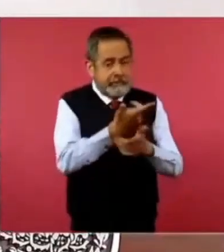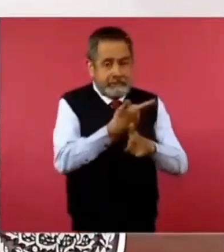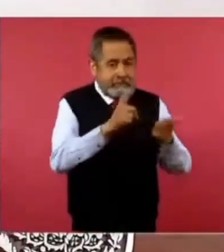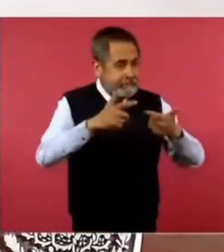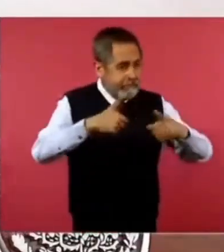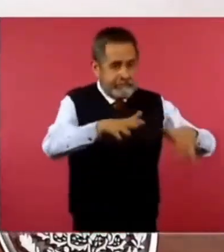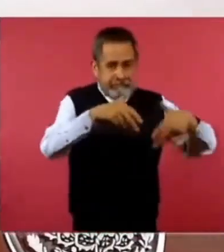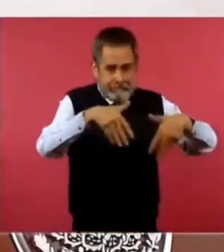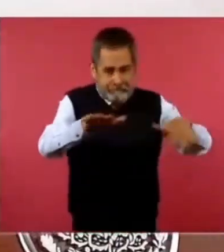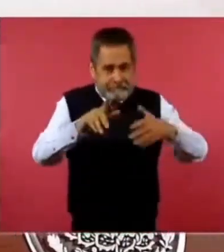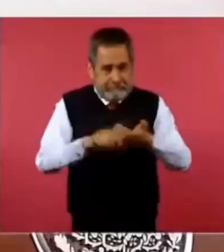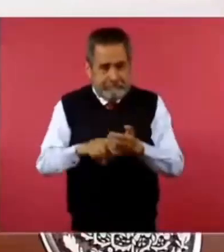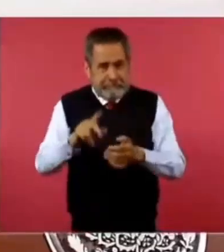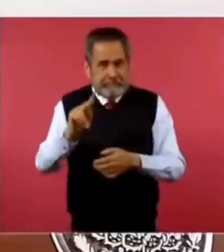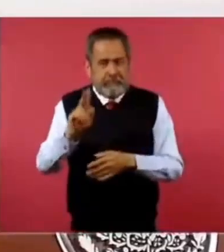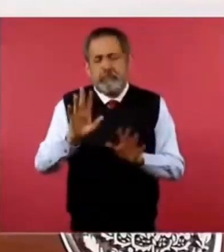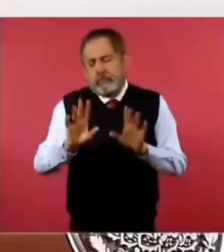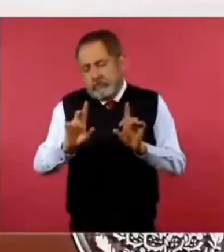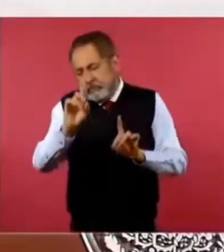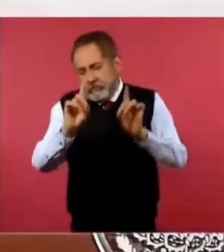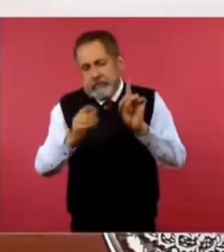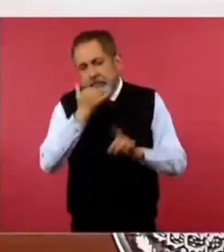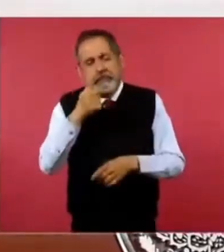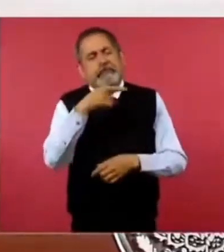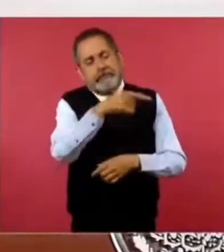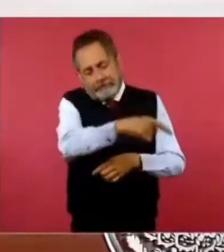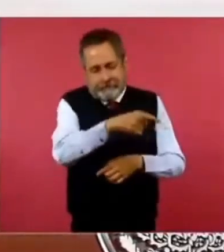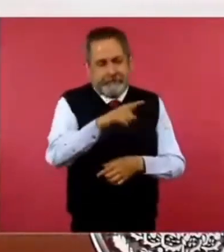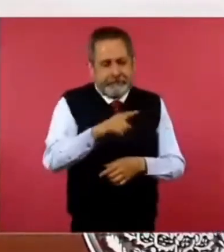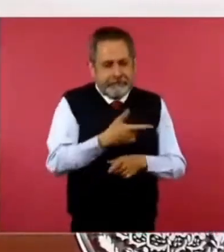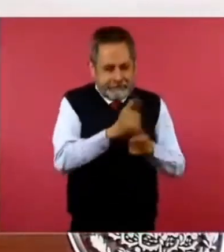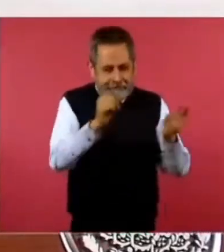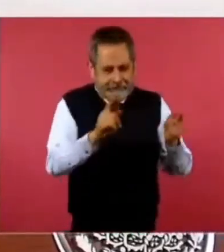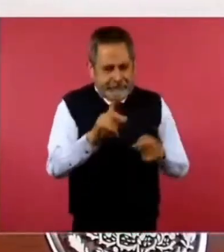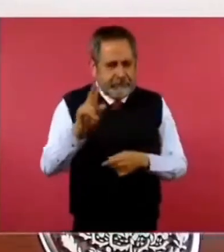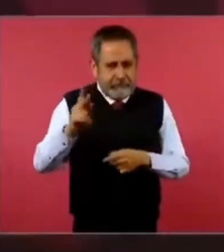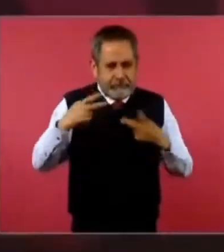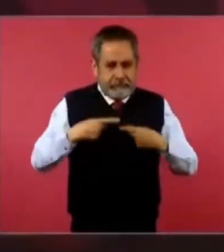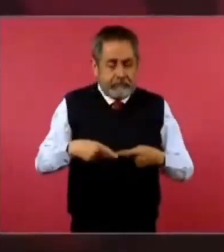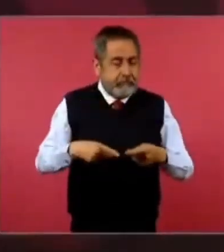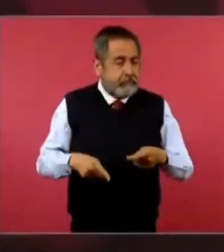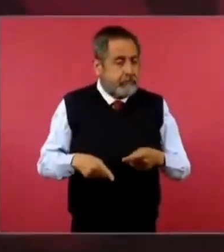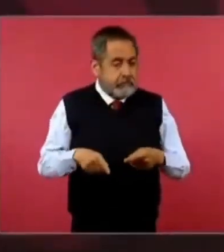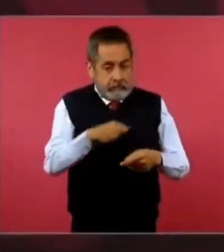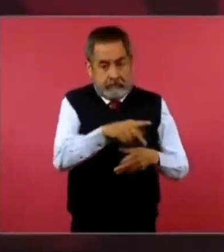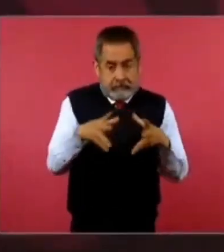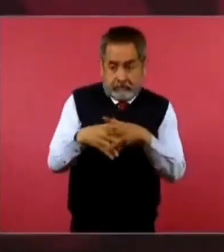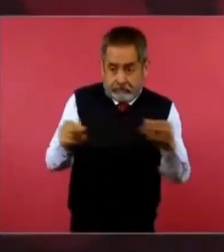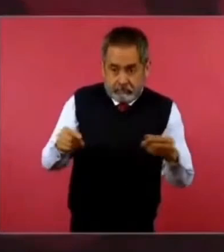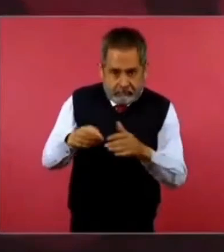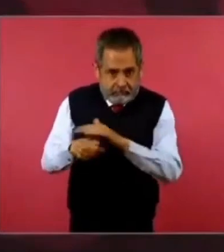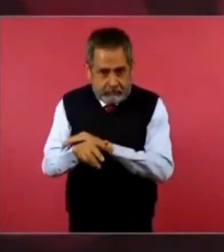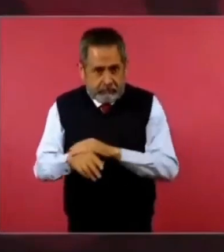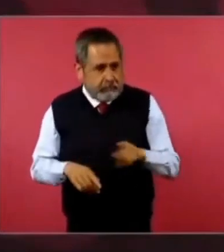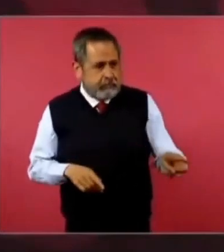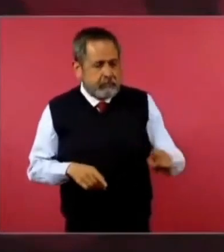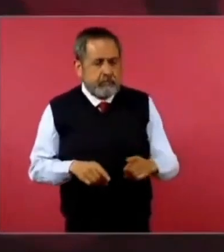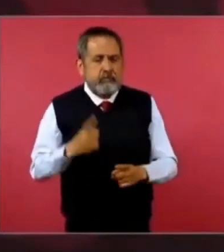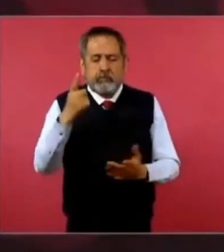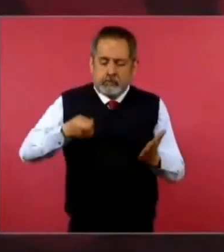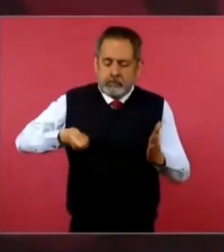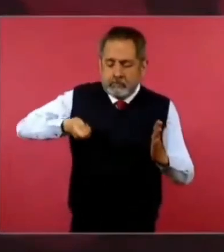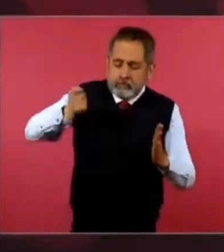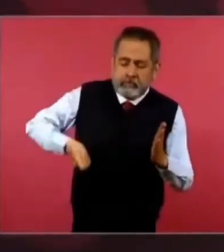participantes o presuntos participantes en la desaparición de los jóvenes, con una